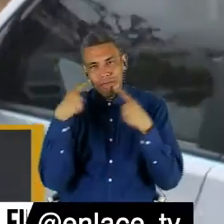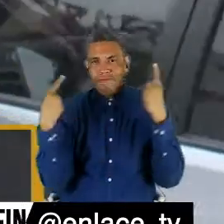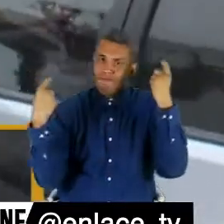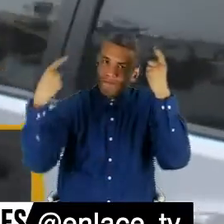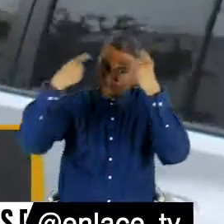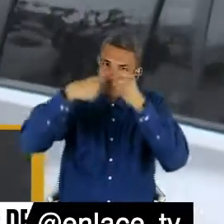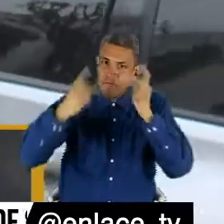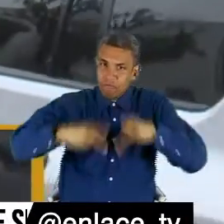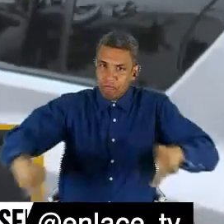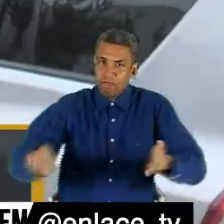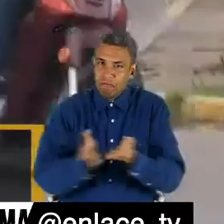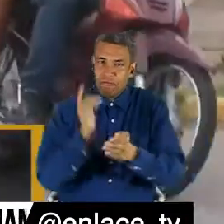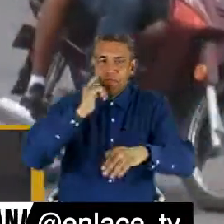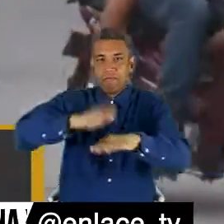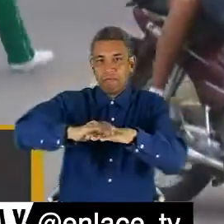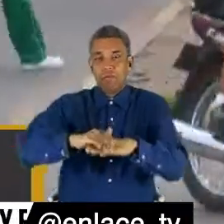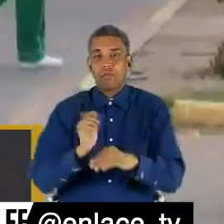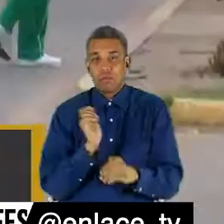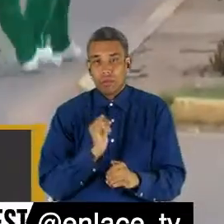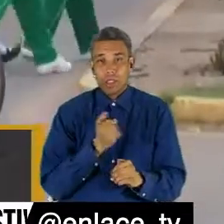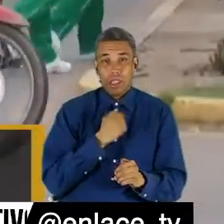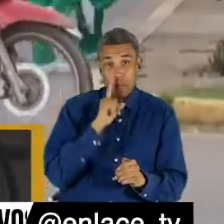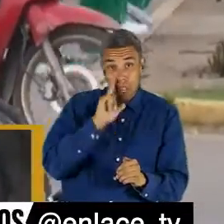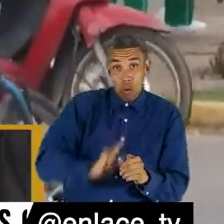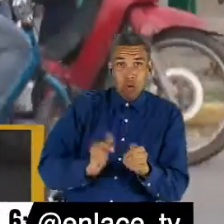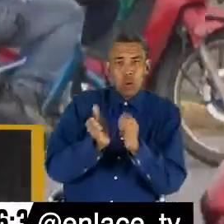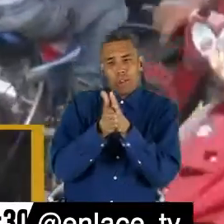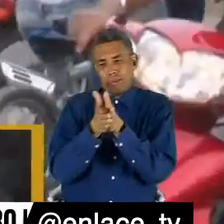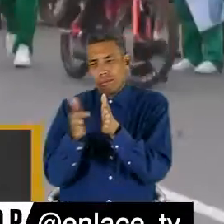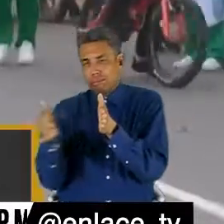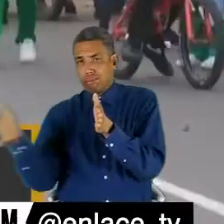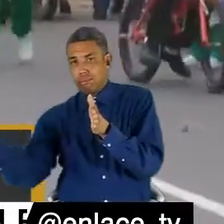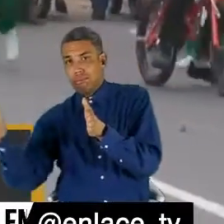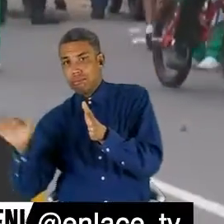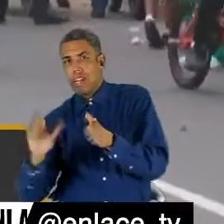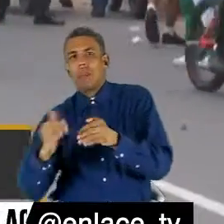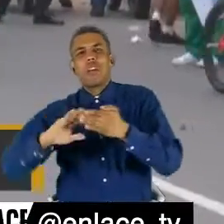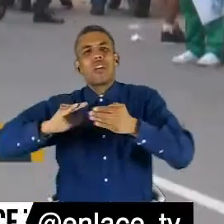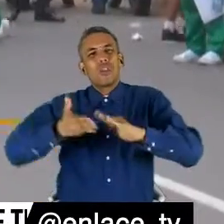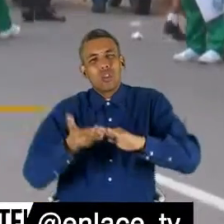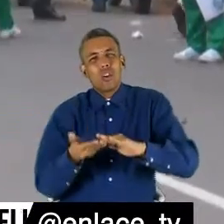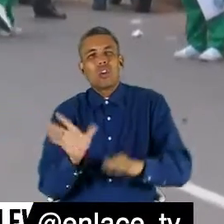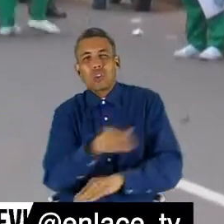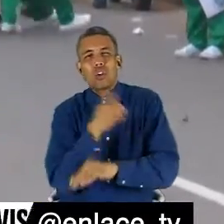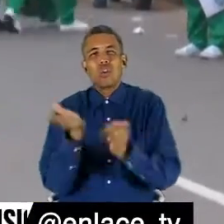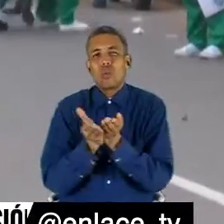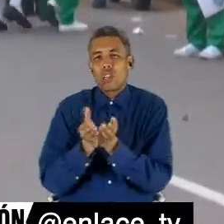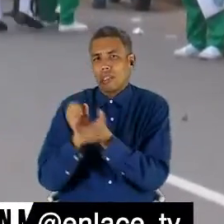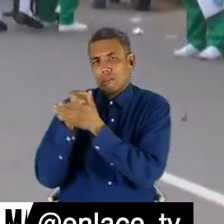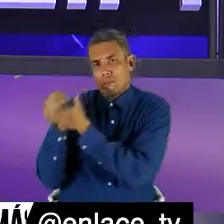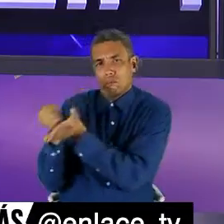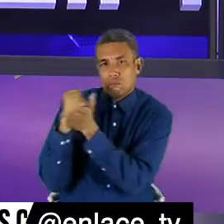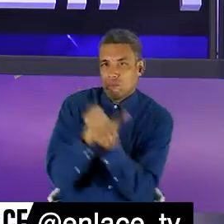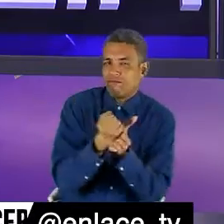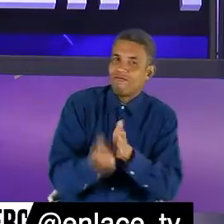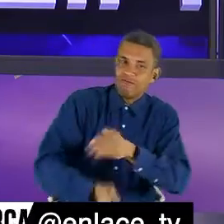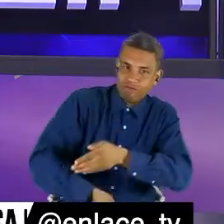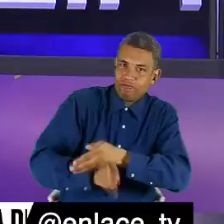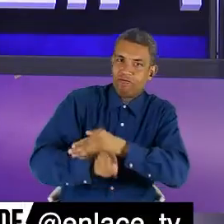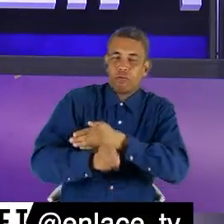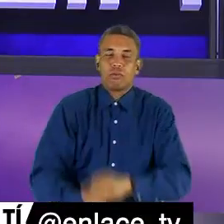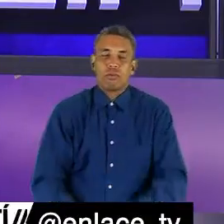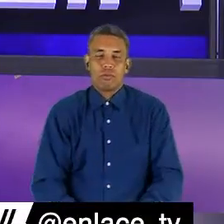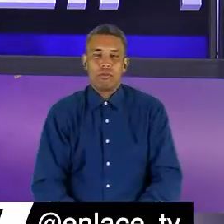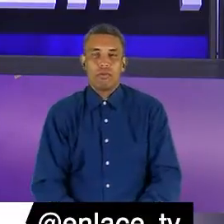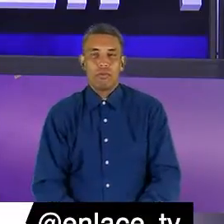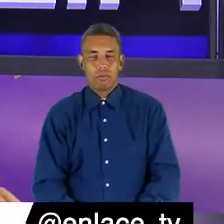para el segundo semestre el gobierno municipal tiene dispuesto todo el acompañamiento a la comunidad educativa para concluir con satisfacción el año escolar. Y